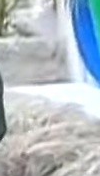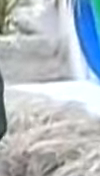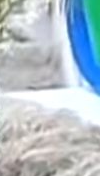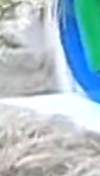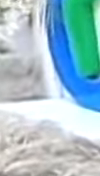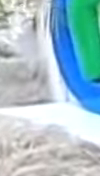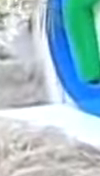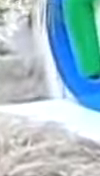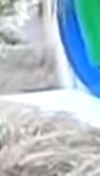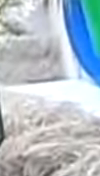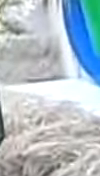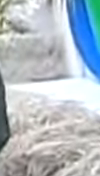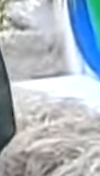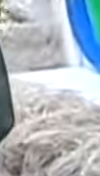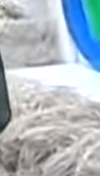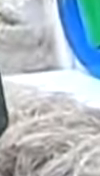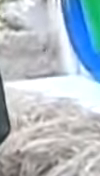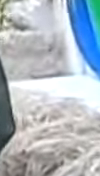que nos dan la imagen,